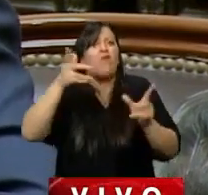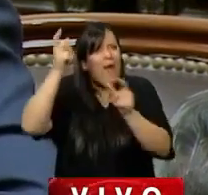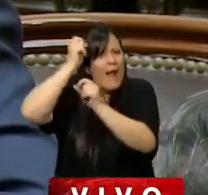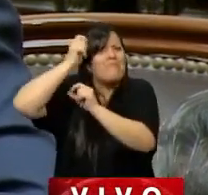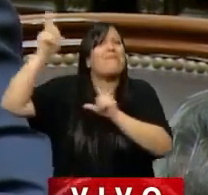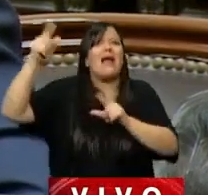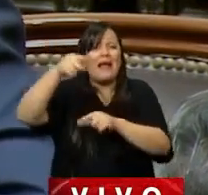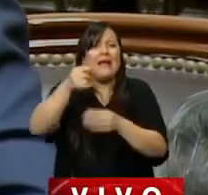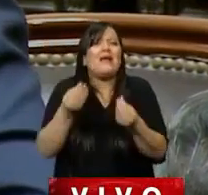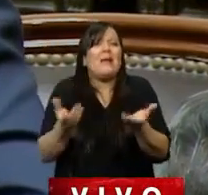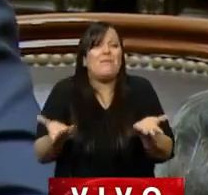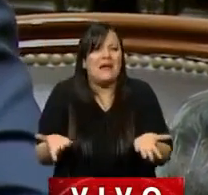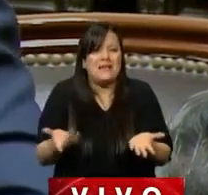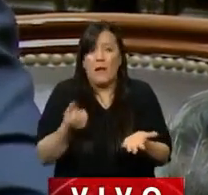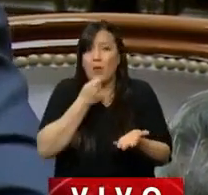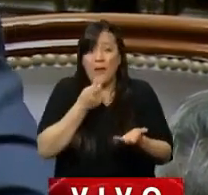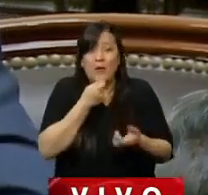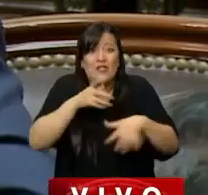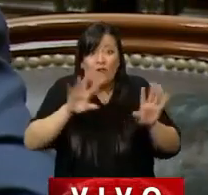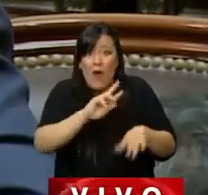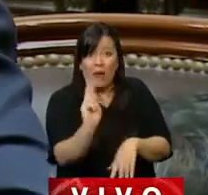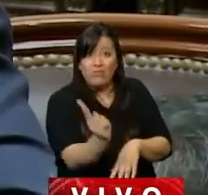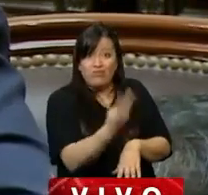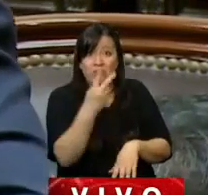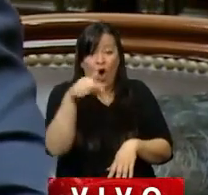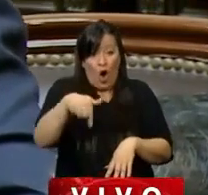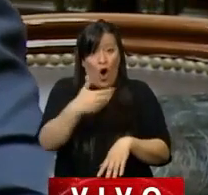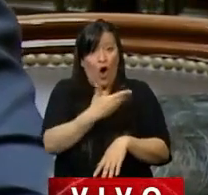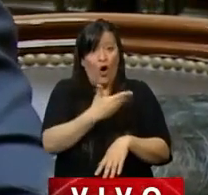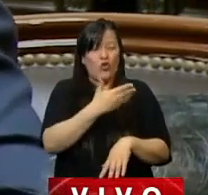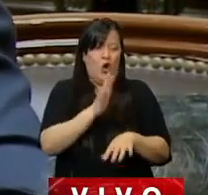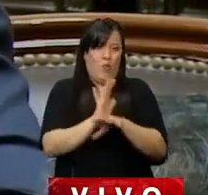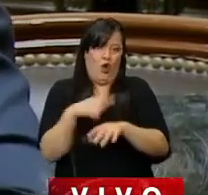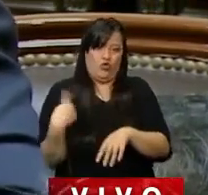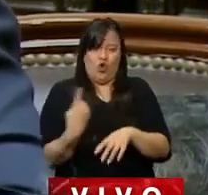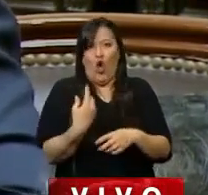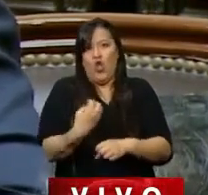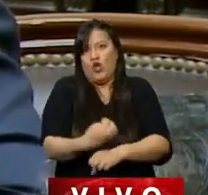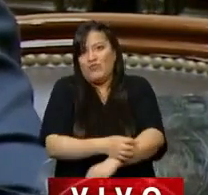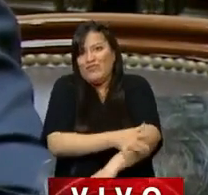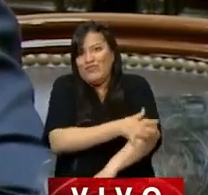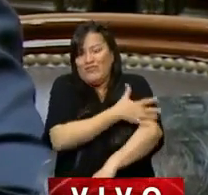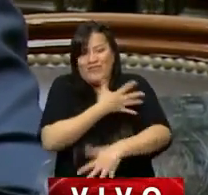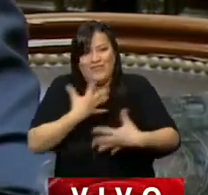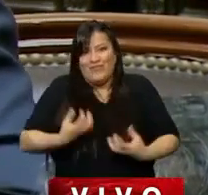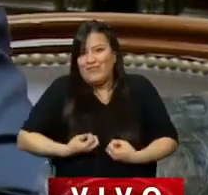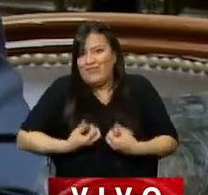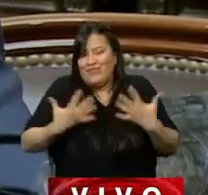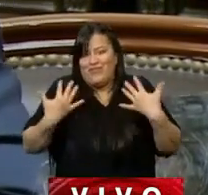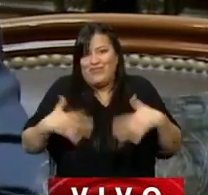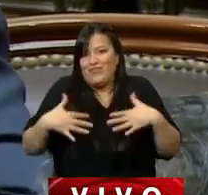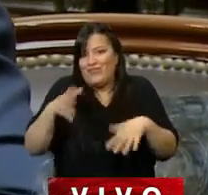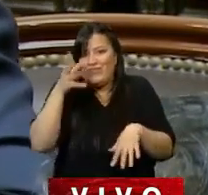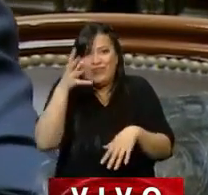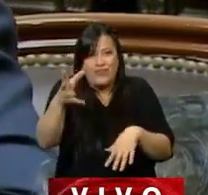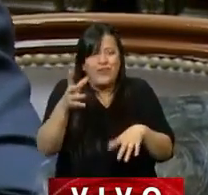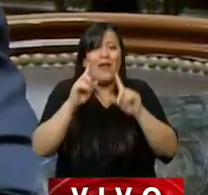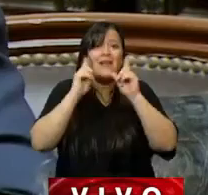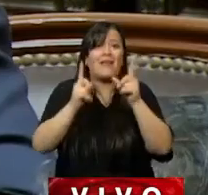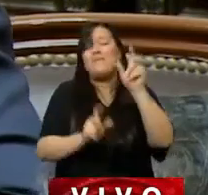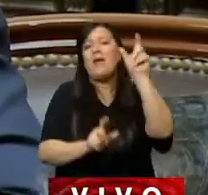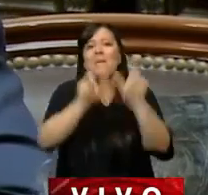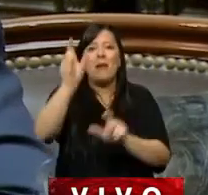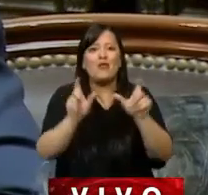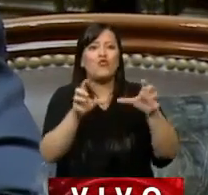pensar que hoy estaríamos en un estado ya no solo de conmoción y emocionalidad, sino en un estado en el cual personas